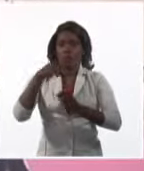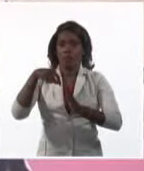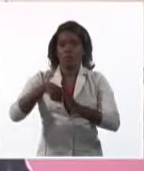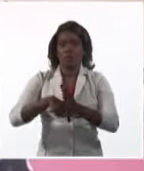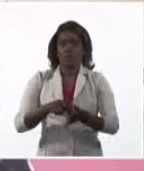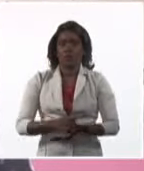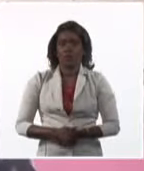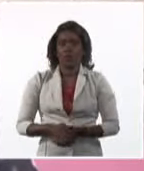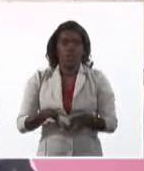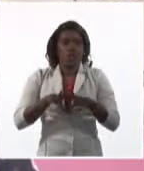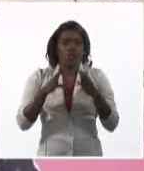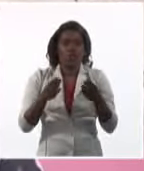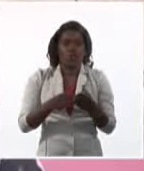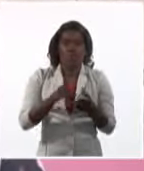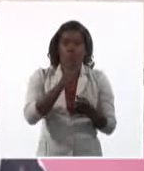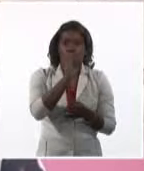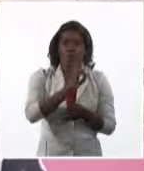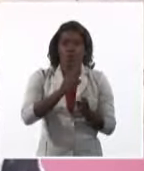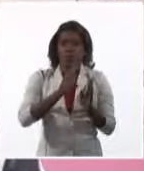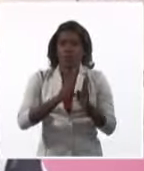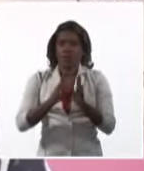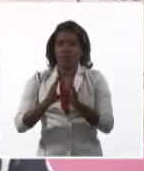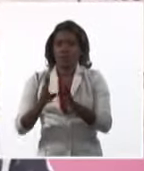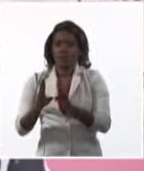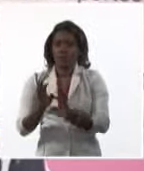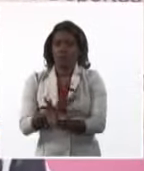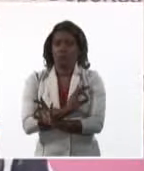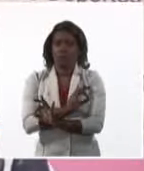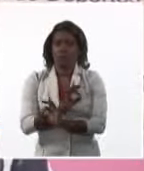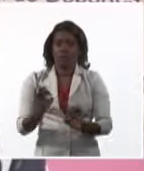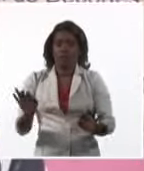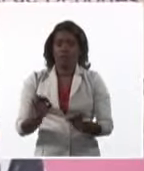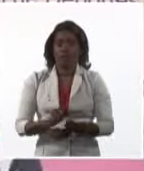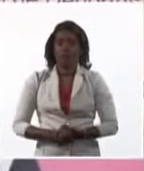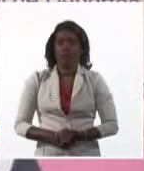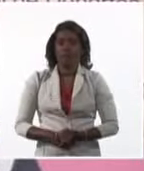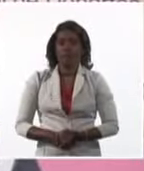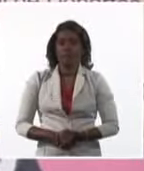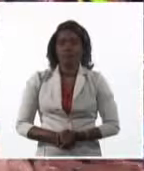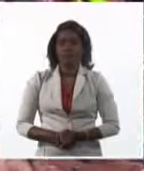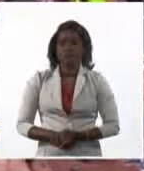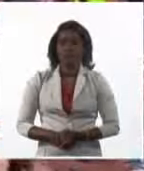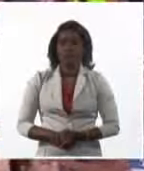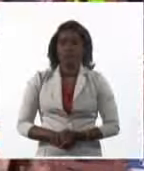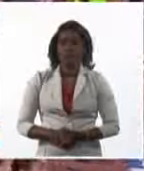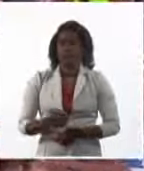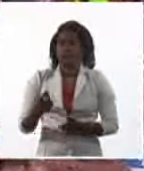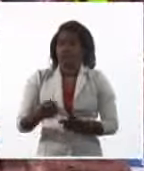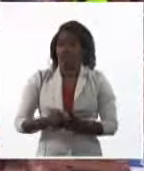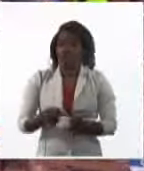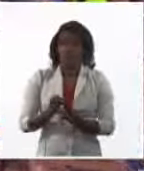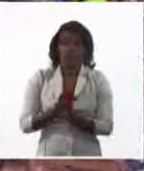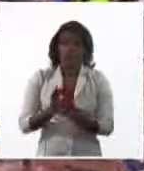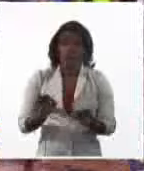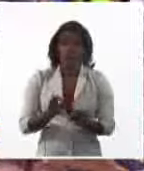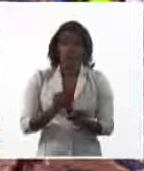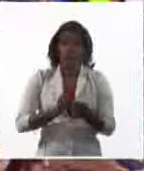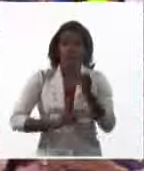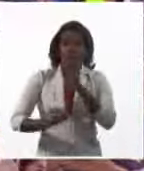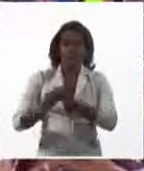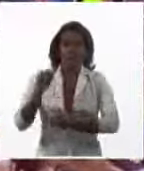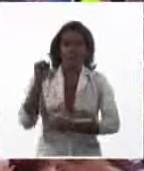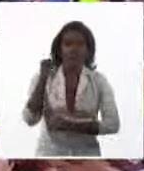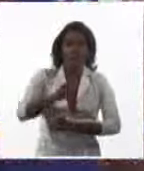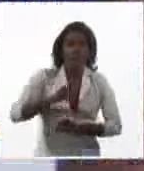parte logística, organizativa, ha sido excelente, y la calidad de los atletas que se han presentado. Este evento lo hemos